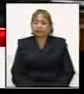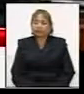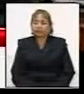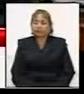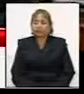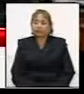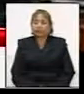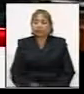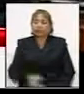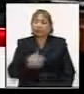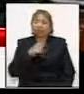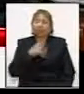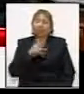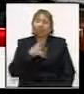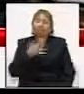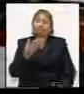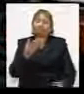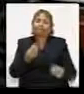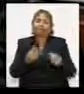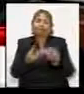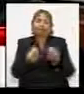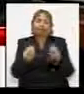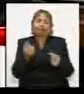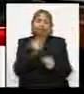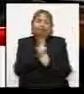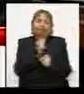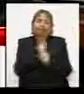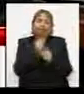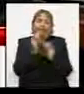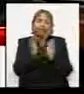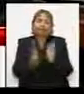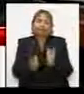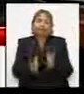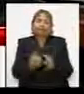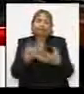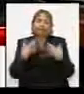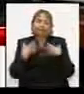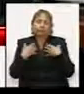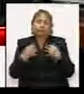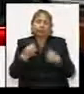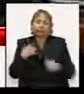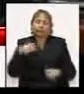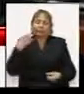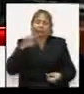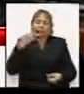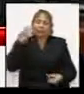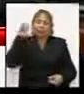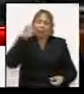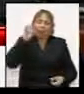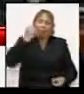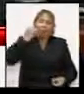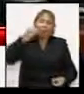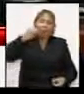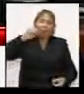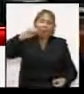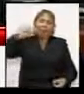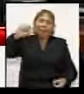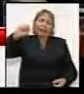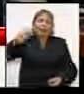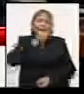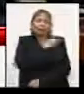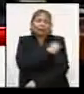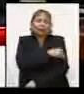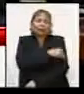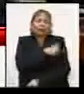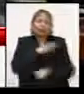el sentir de muchos trabajadores del sector salud, que en cada oportunidad que viajamos a los